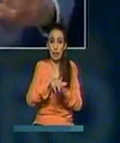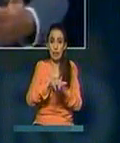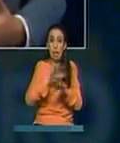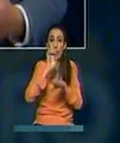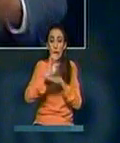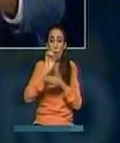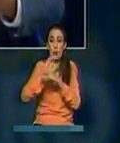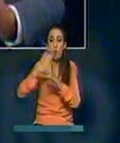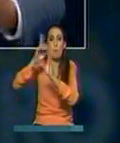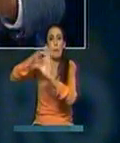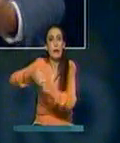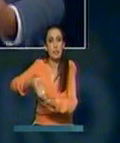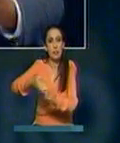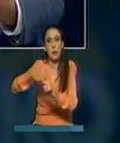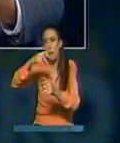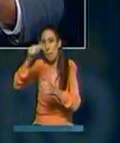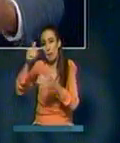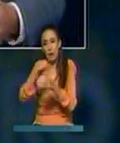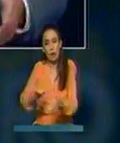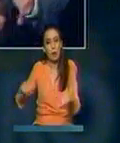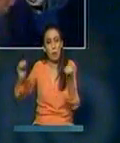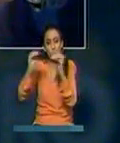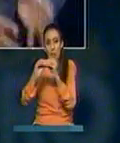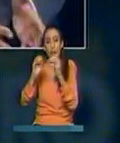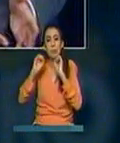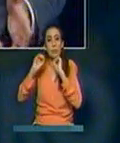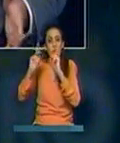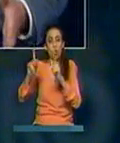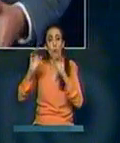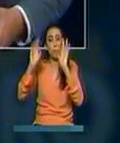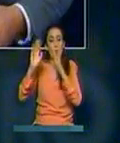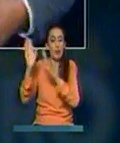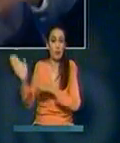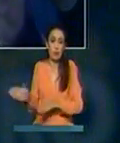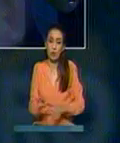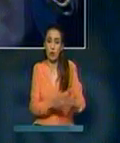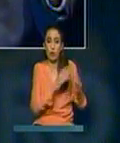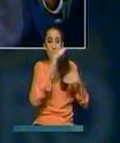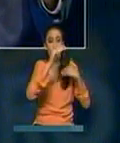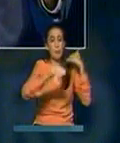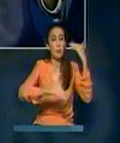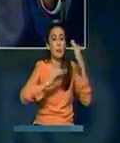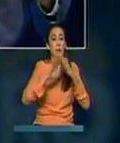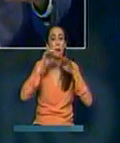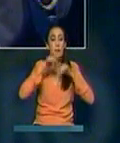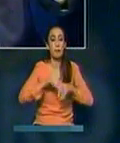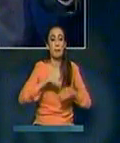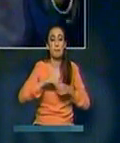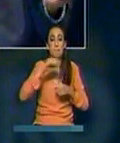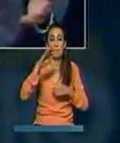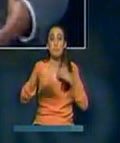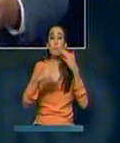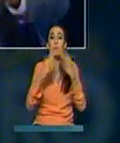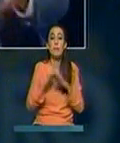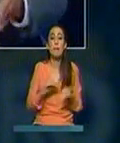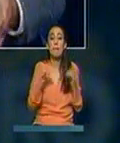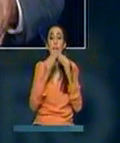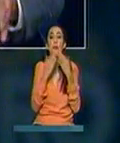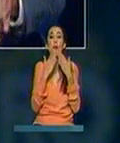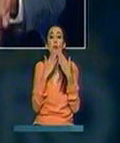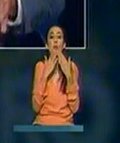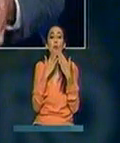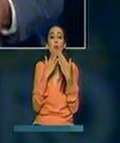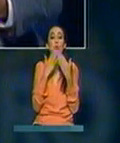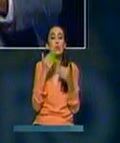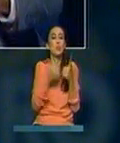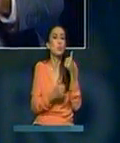mundo, generar más oportunidades para estos ecuatorianos que sueñan en exportar sus productos, sueñan que esta